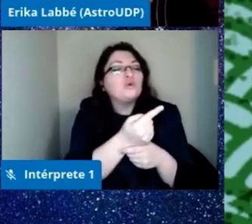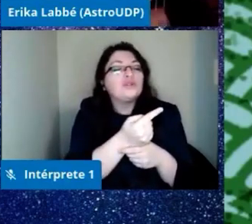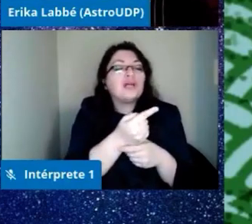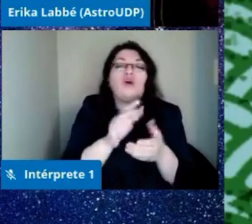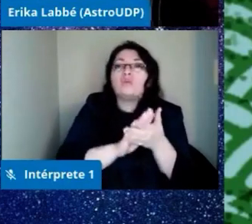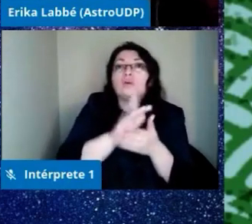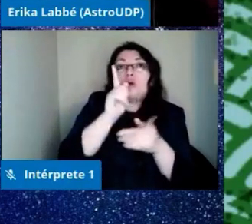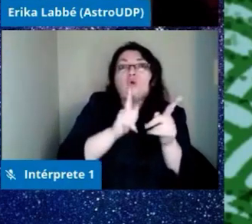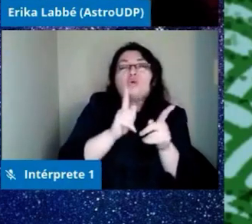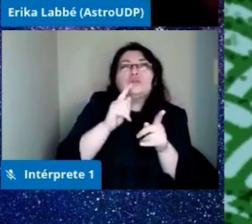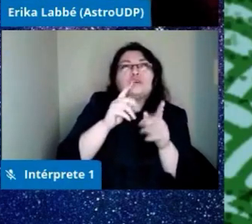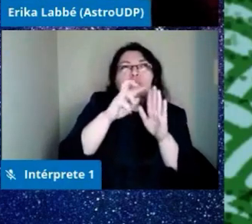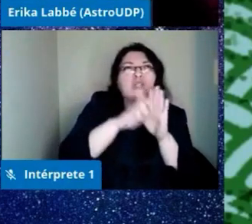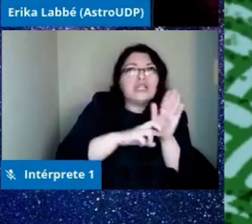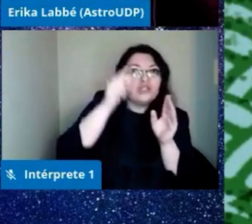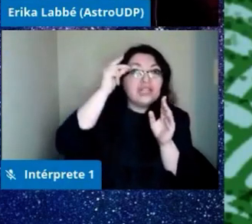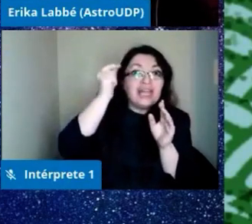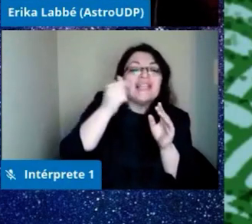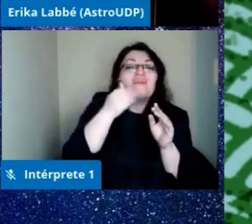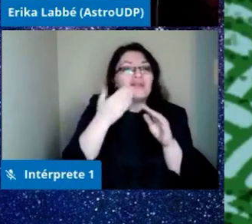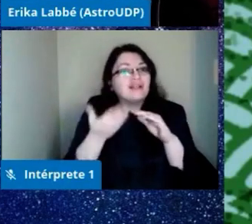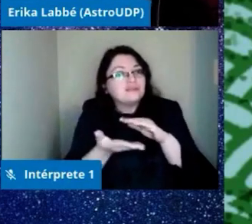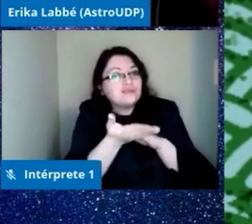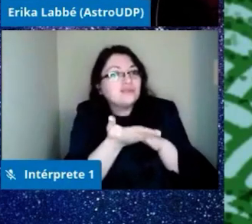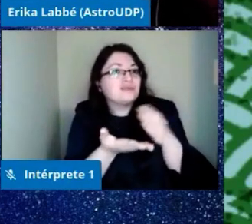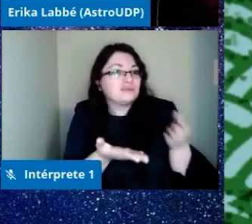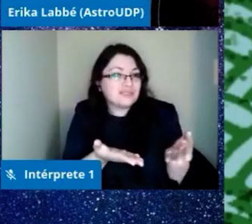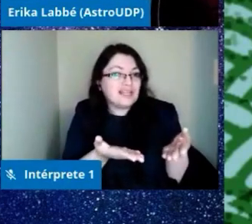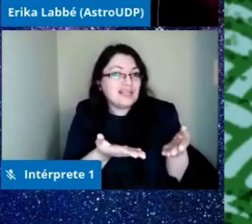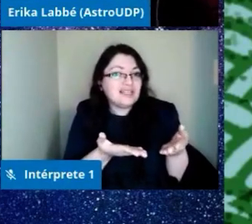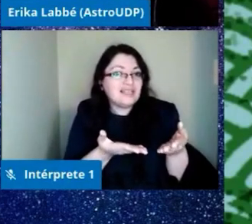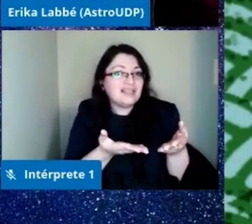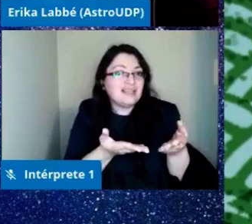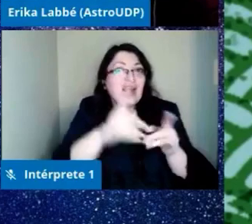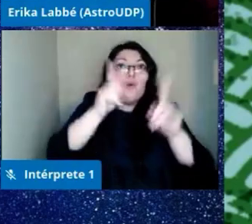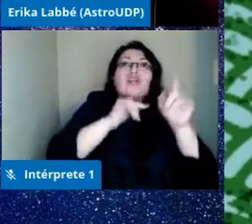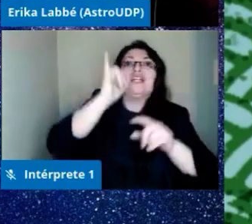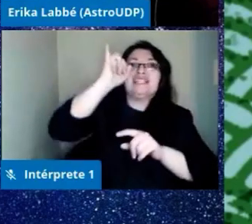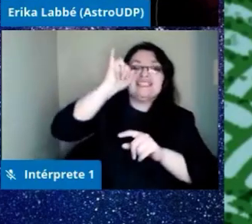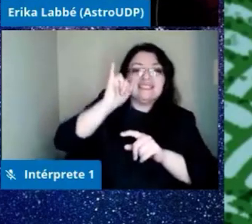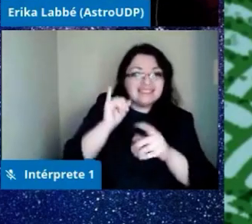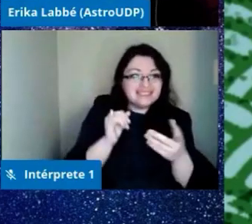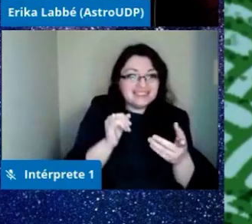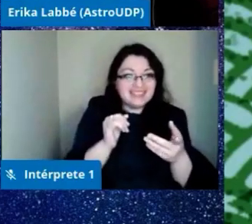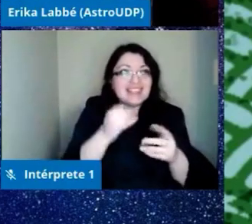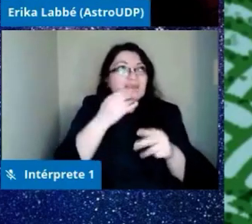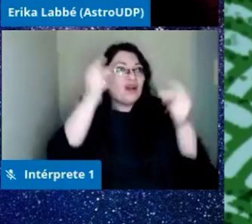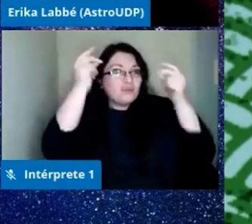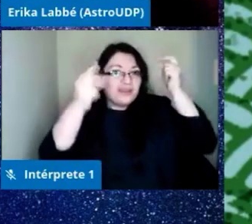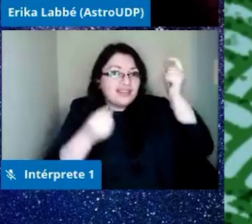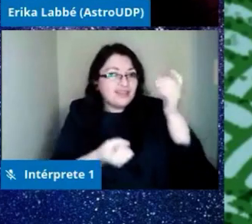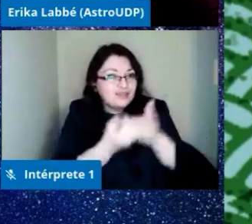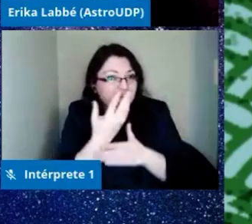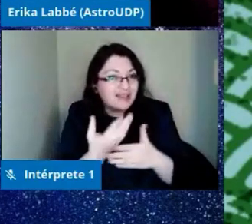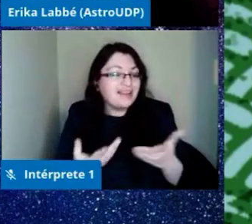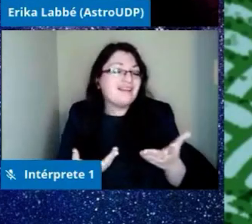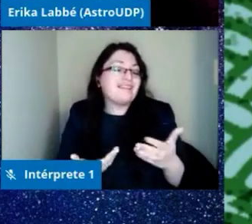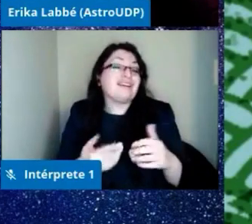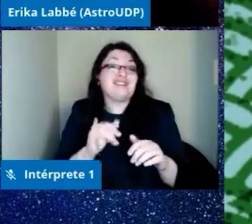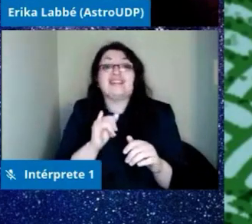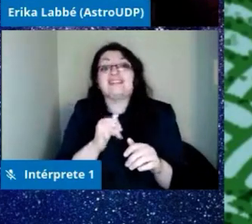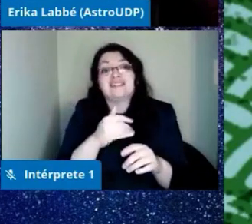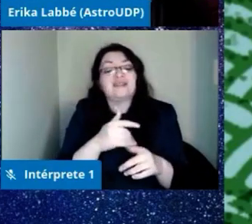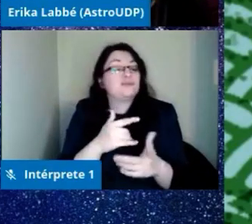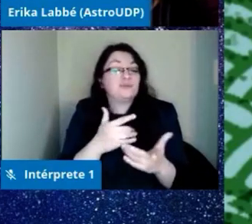un proyecto también va y lo puede plantear y saltan el tiro algunos que sí, y salen ideas nuevas. En general es genial este grupo,